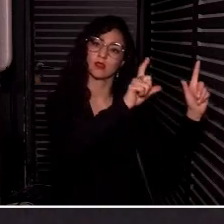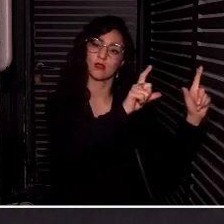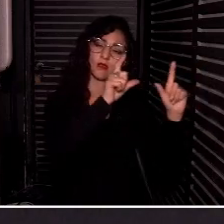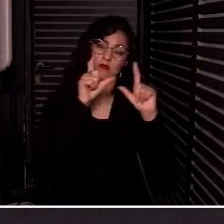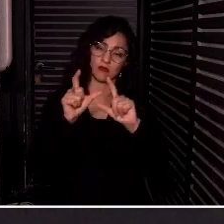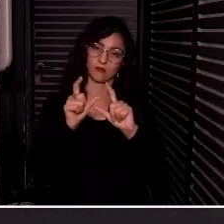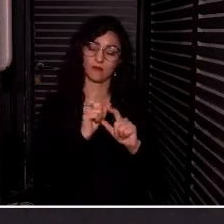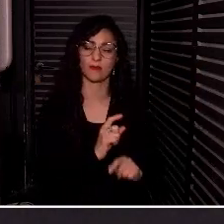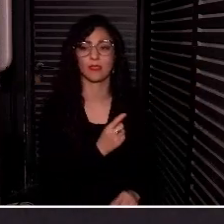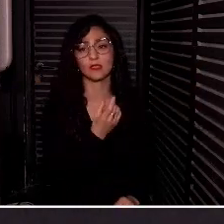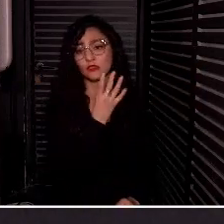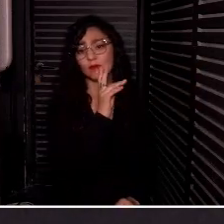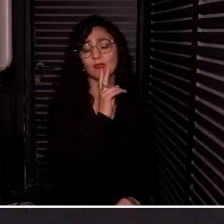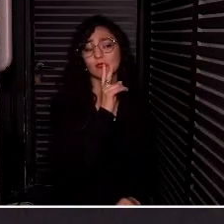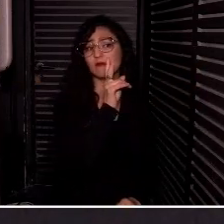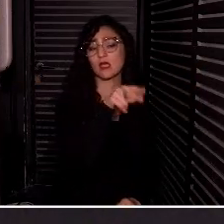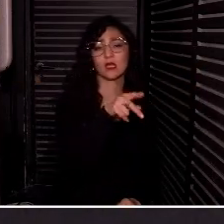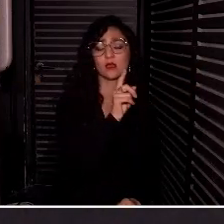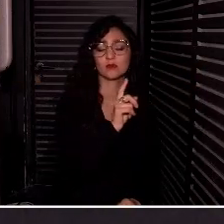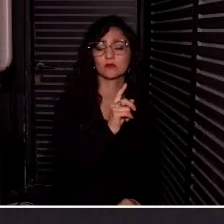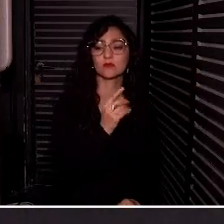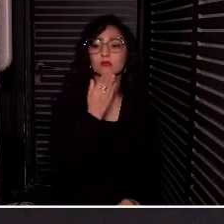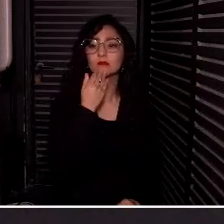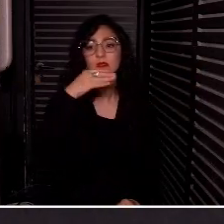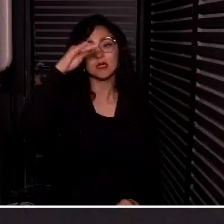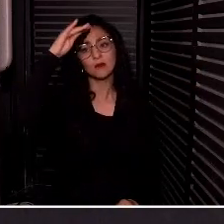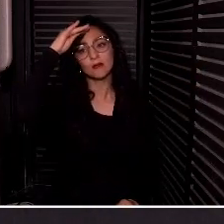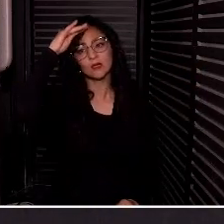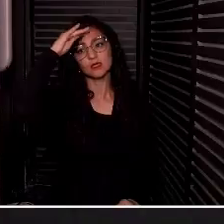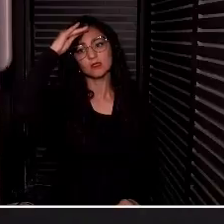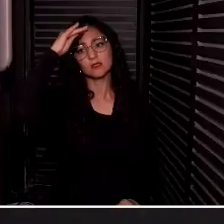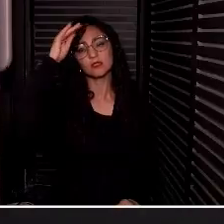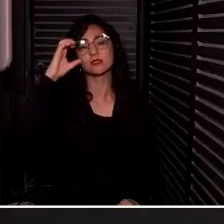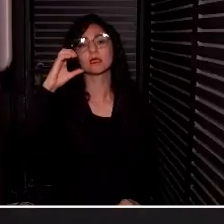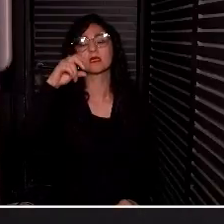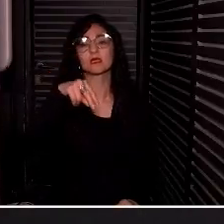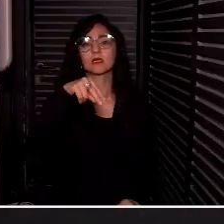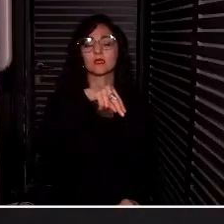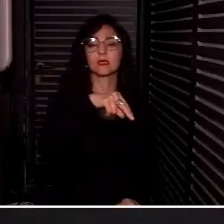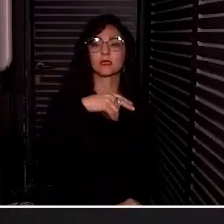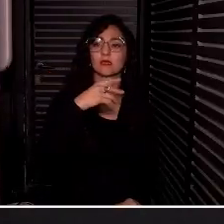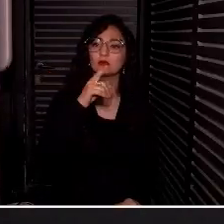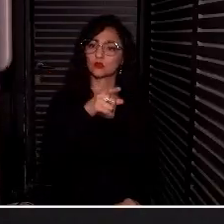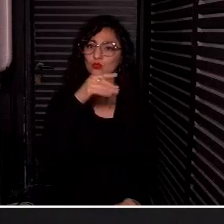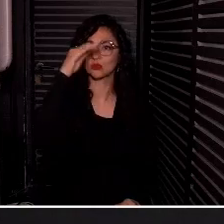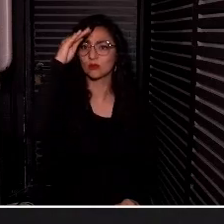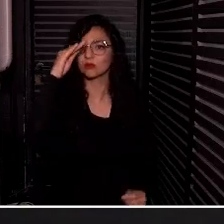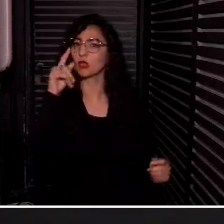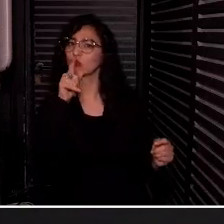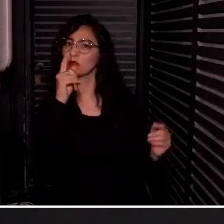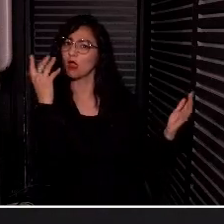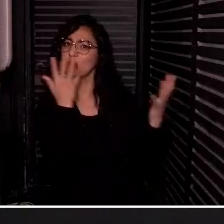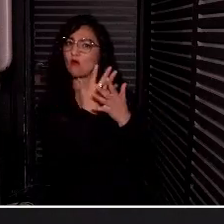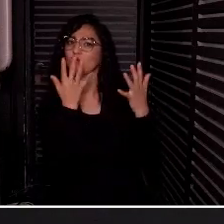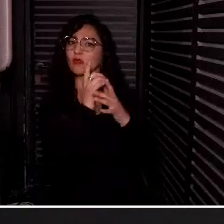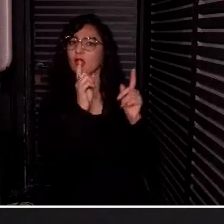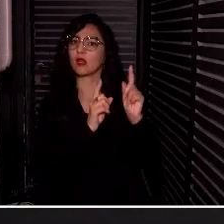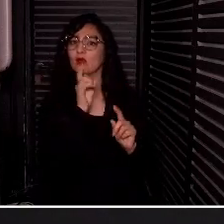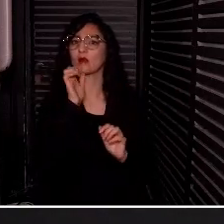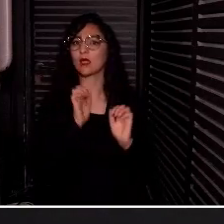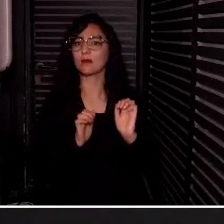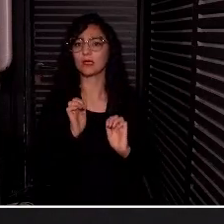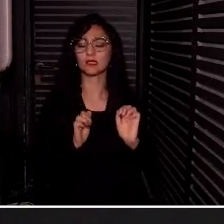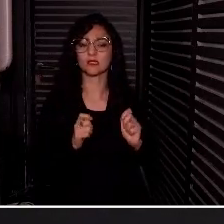eh Viví la experiencia de esnn Pero por eso que yo creo que tú ahí te confunden algo un empresario decidio